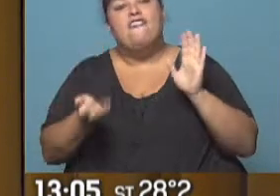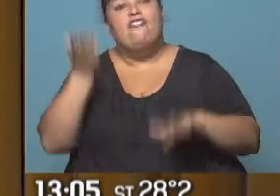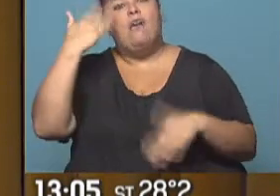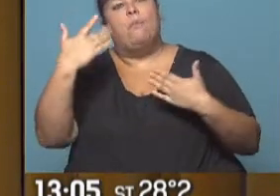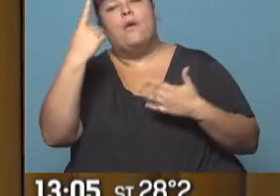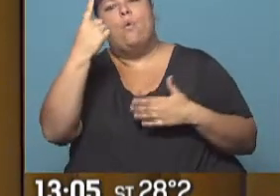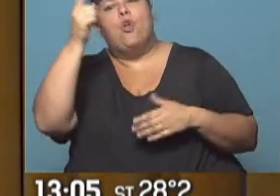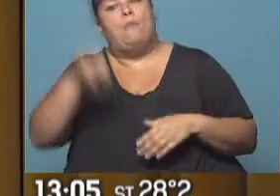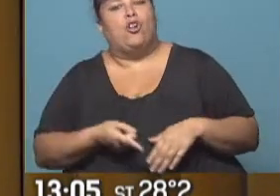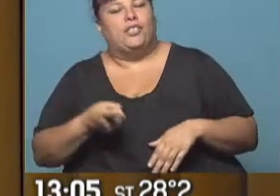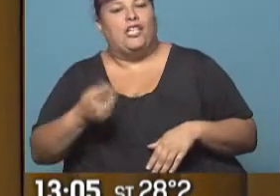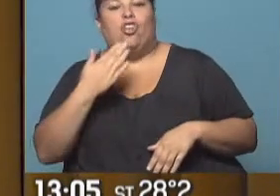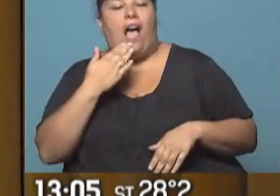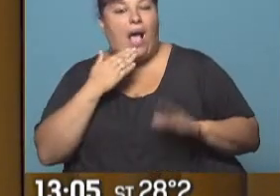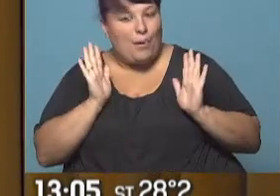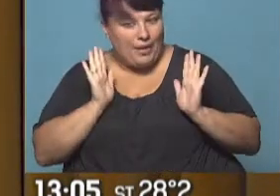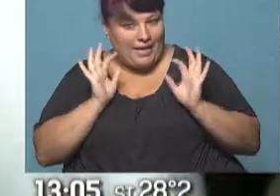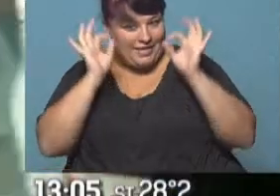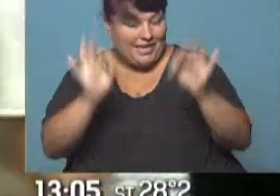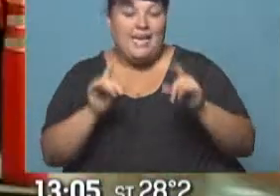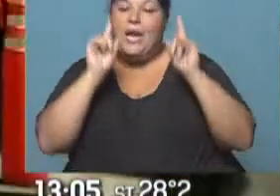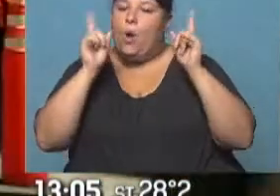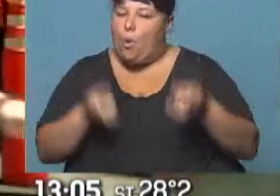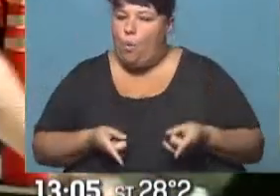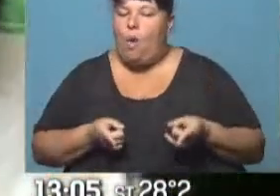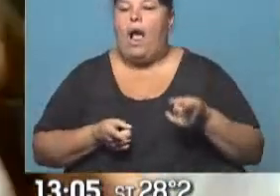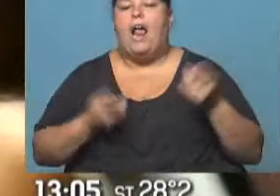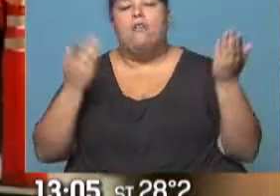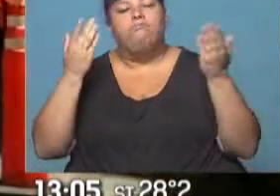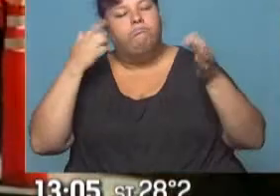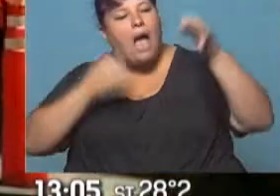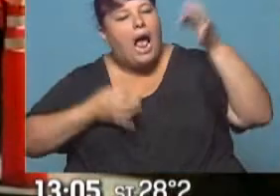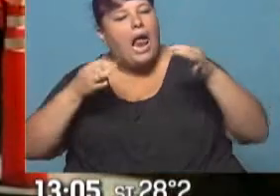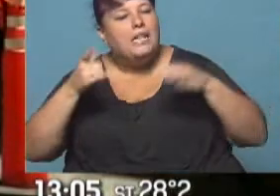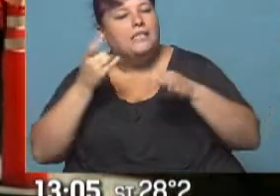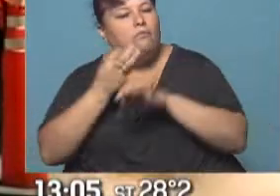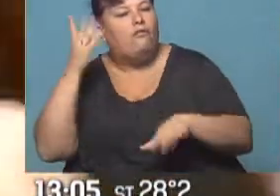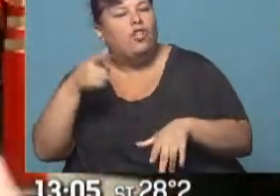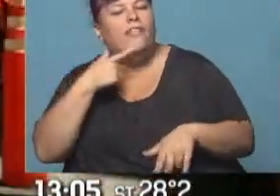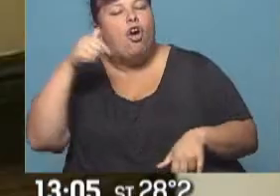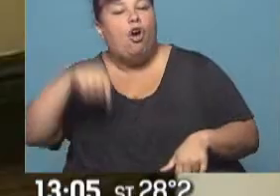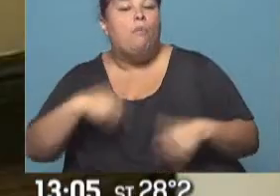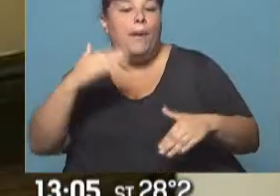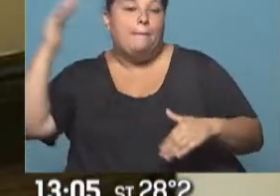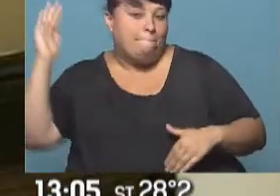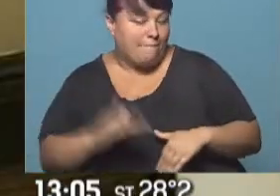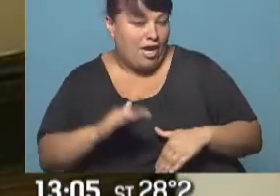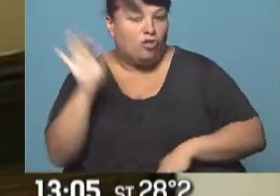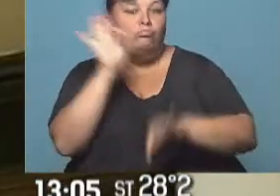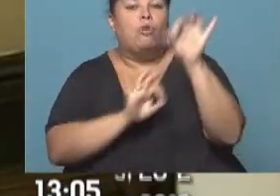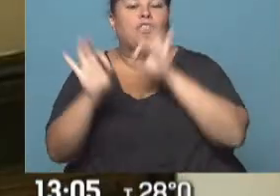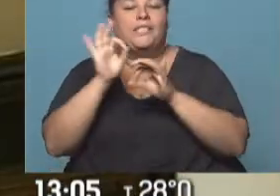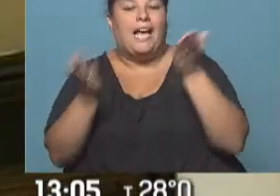en un 1% en abril. Pese a ello, los analistas esperan que hoy se concrete una baja en la tasa